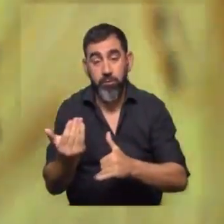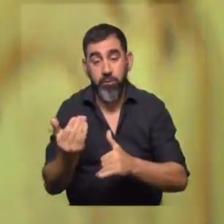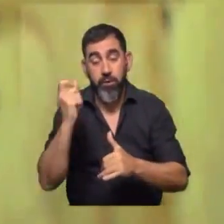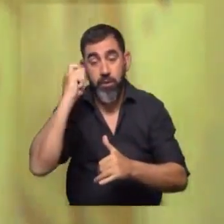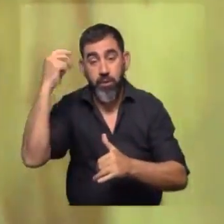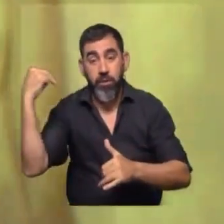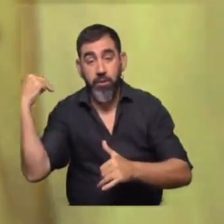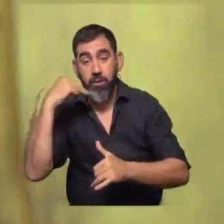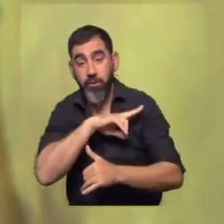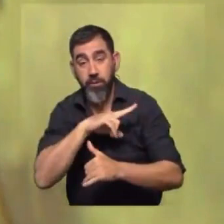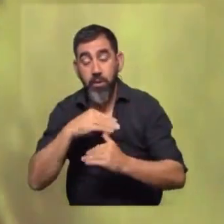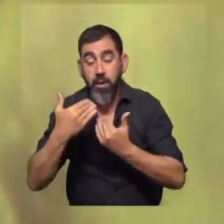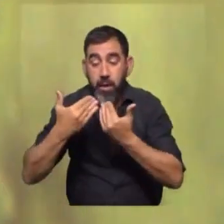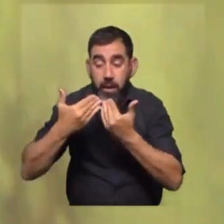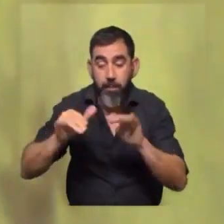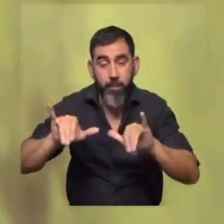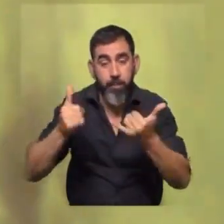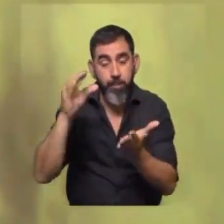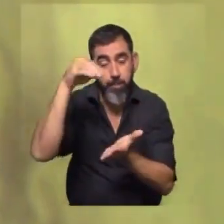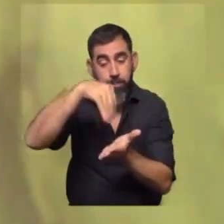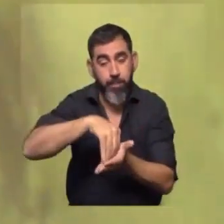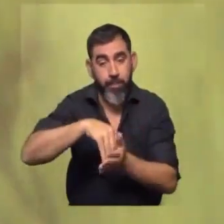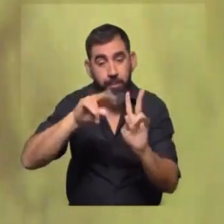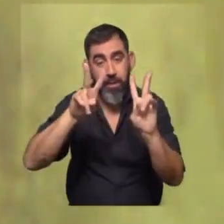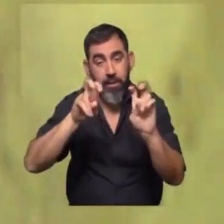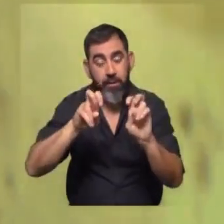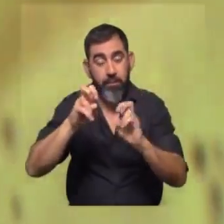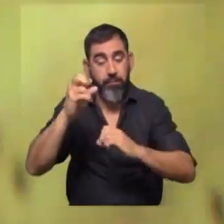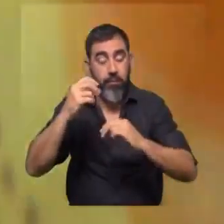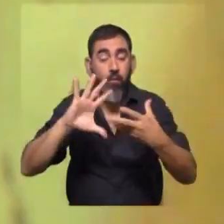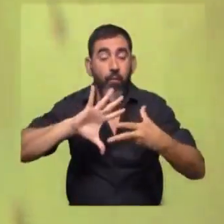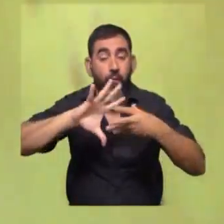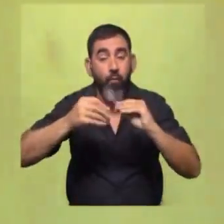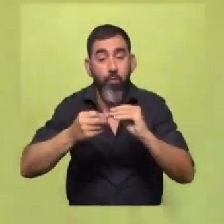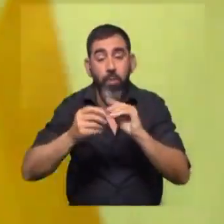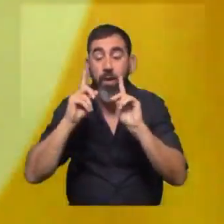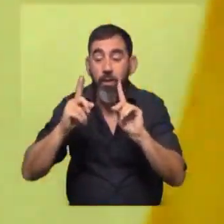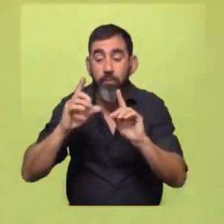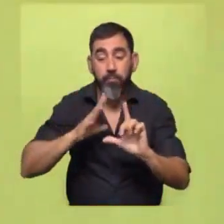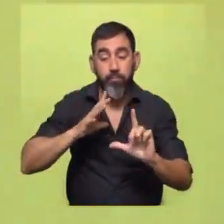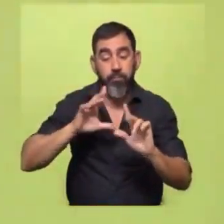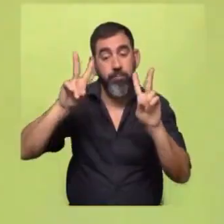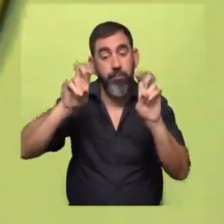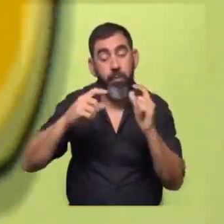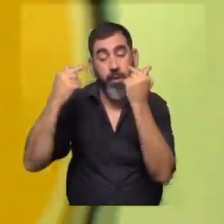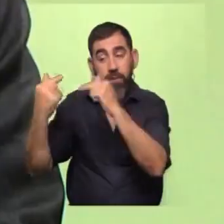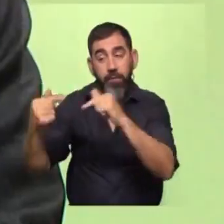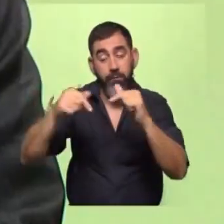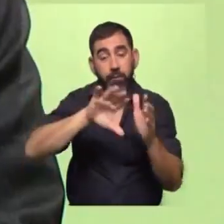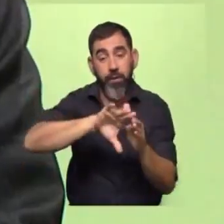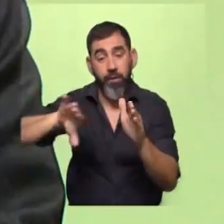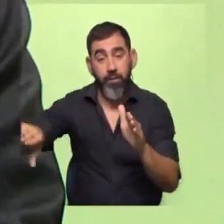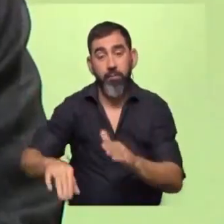inteligencia artificial empiece a formar parte de las estructuras, ¿no? De algo que hay que mirarlo como algo aparte.